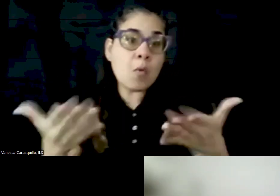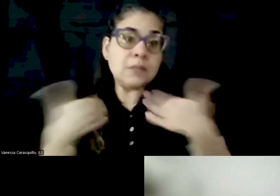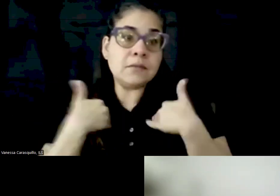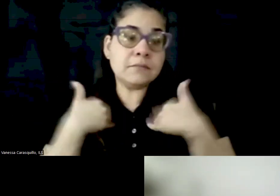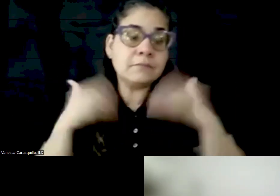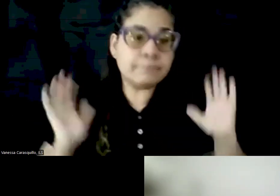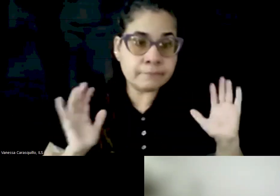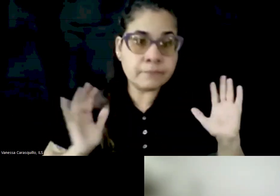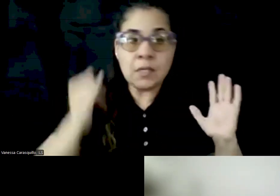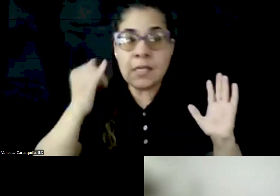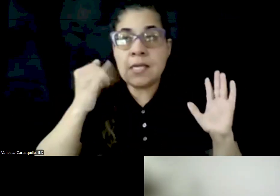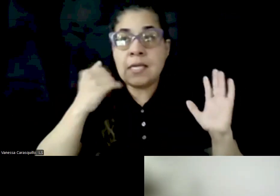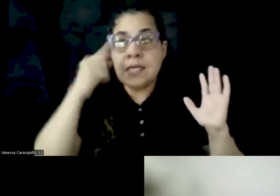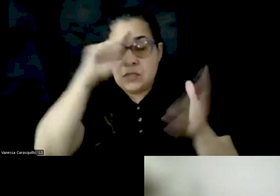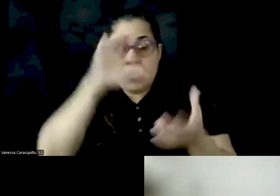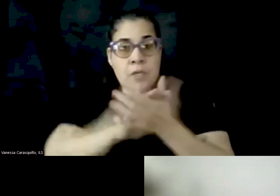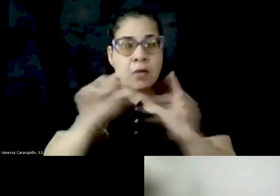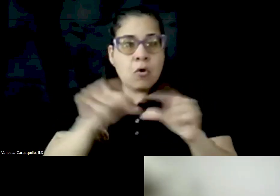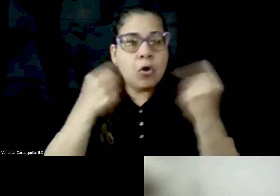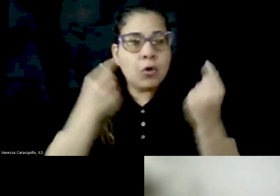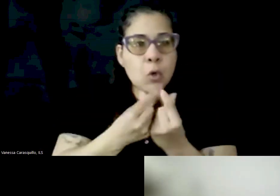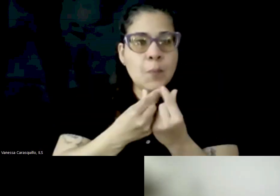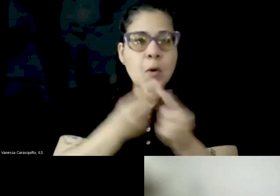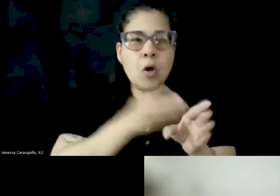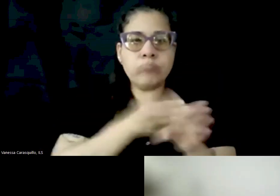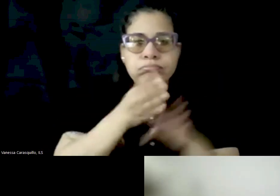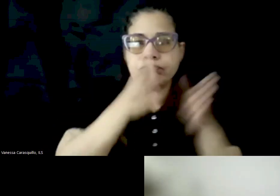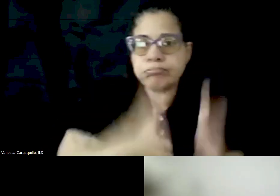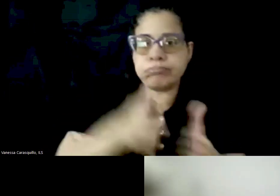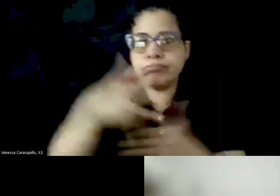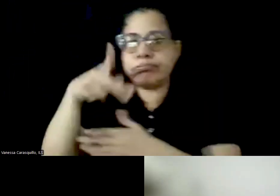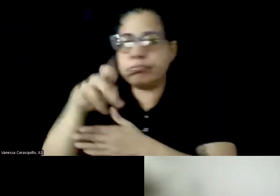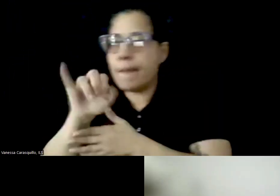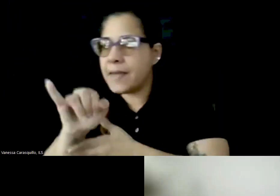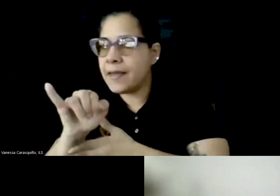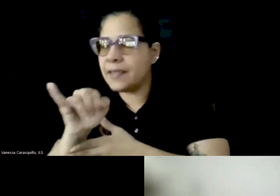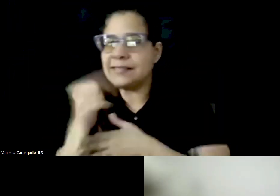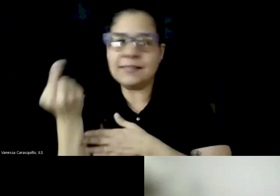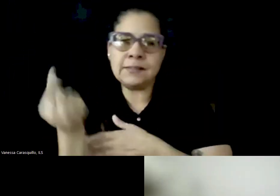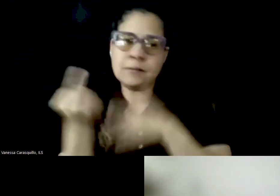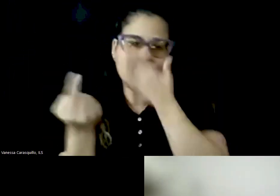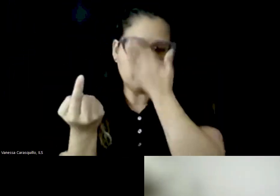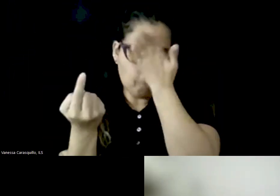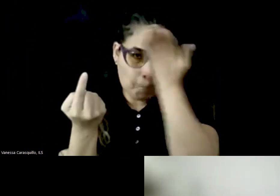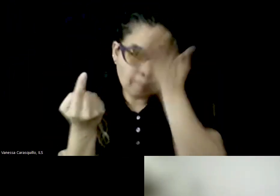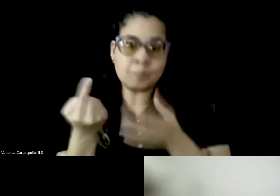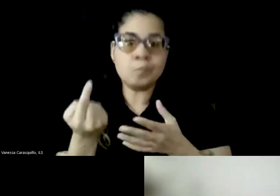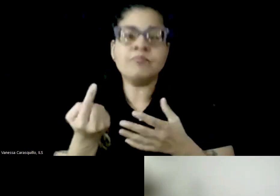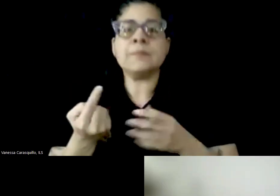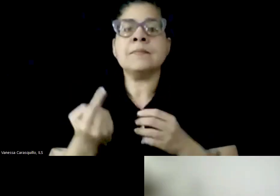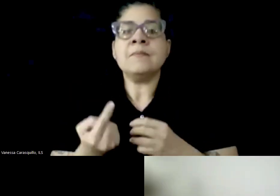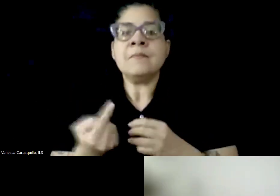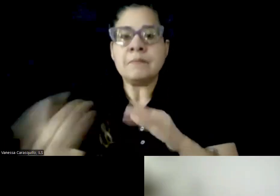grupo interdisciplinario, hablamos de PEI, no siempre existe una interconexión entre todos